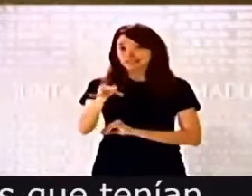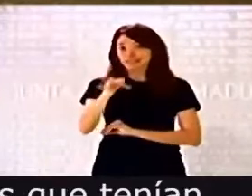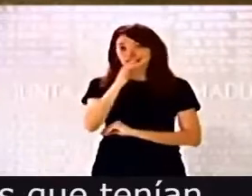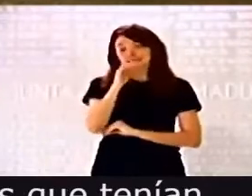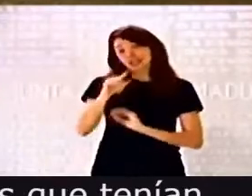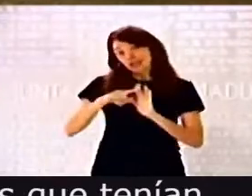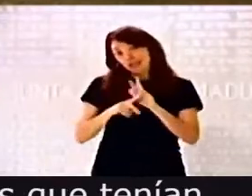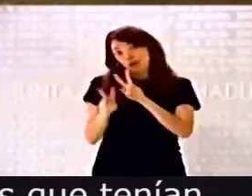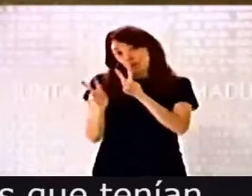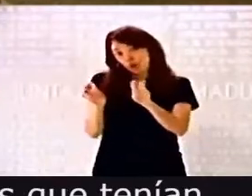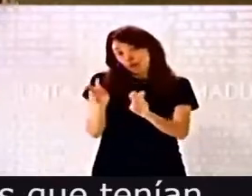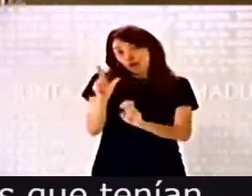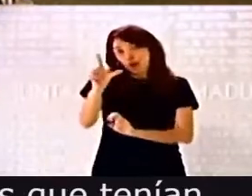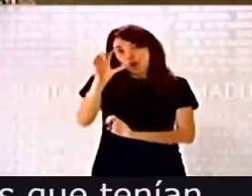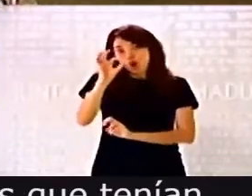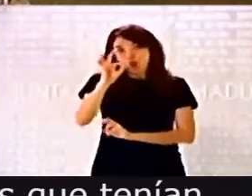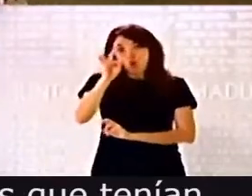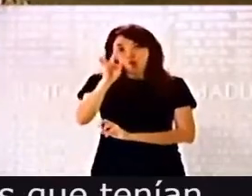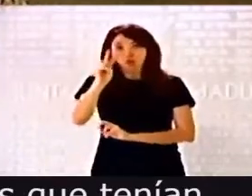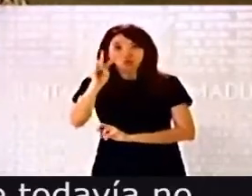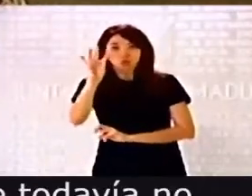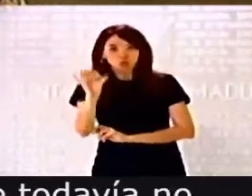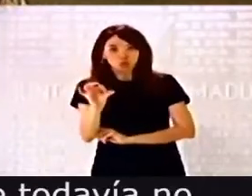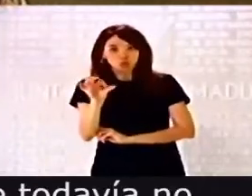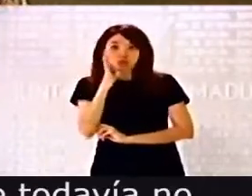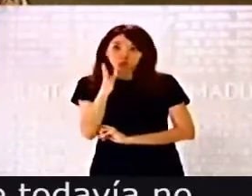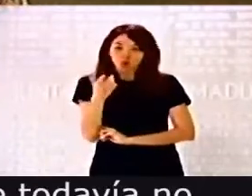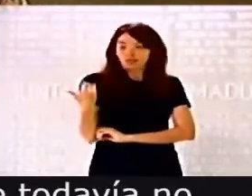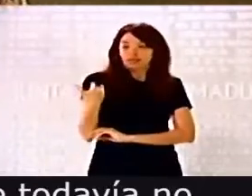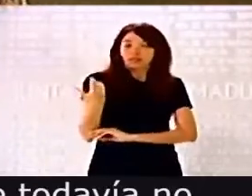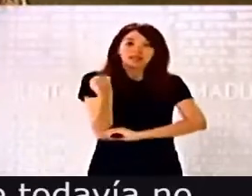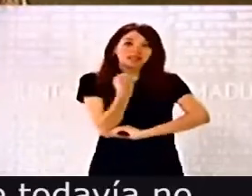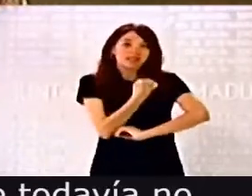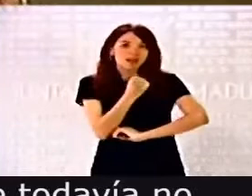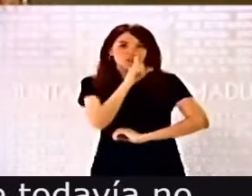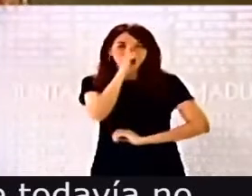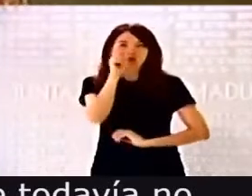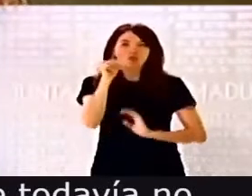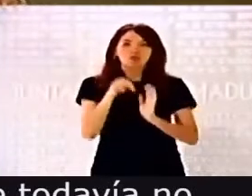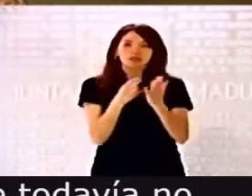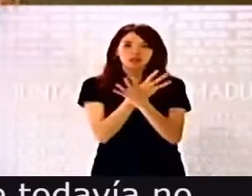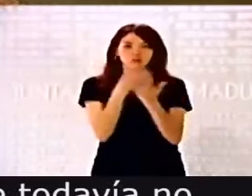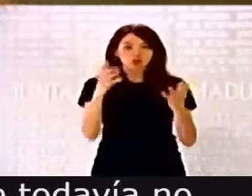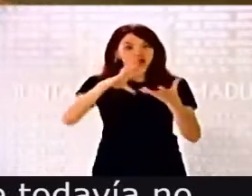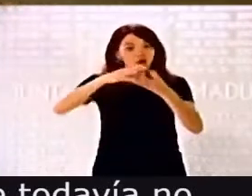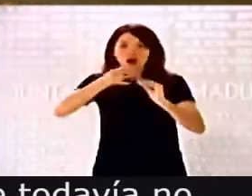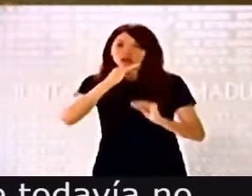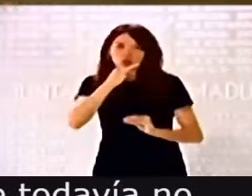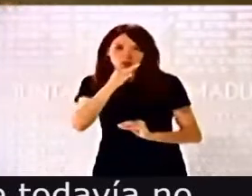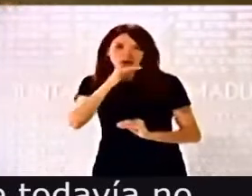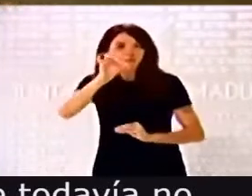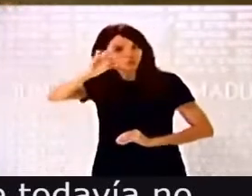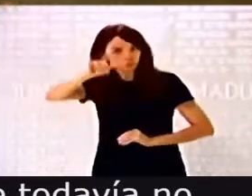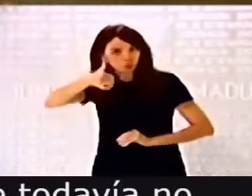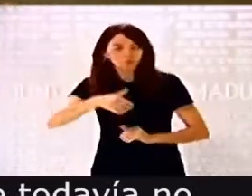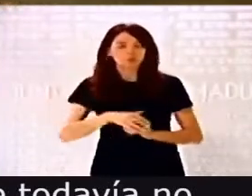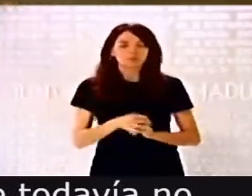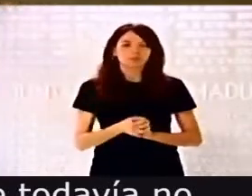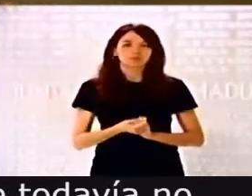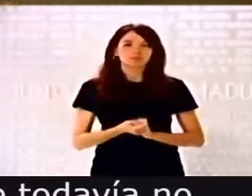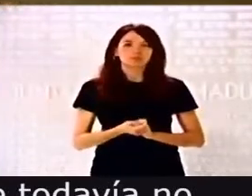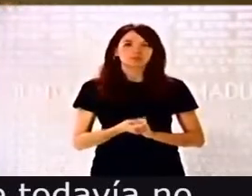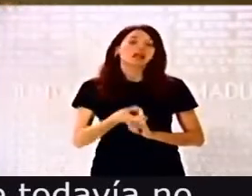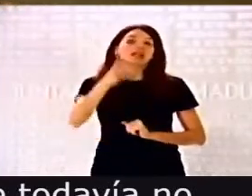LOTUS, que es, como os he comentado, de diciembre de 2018. También se facilita que los